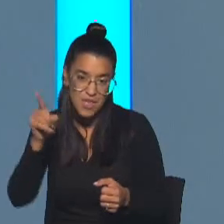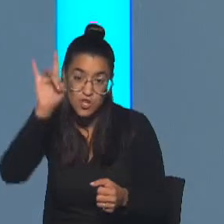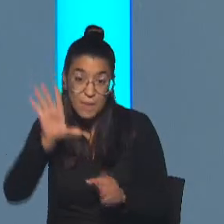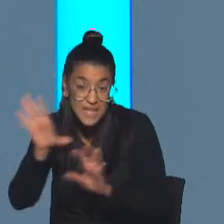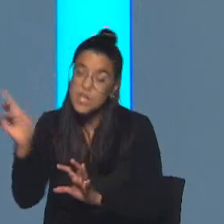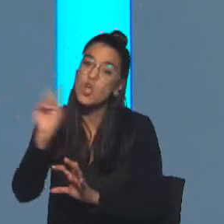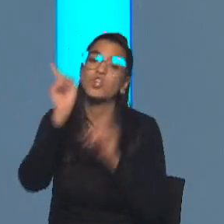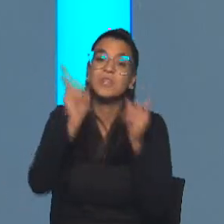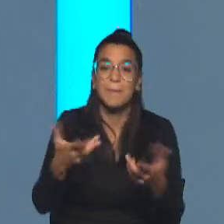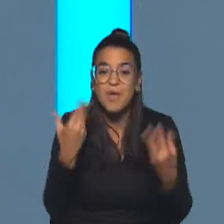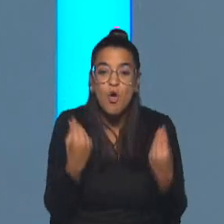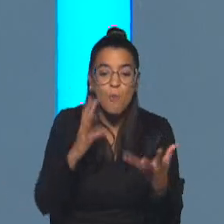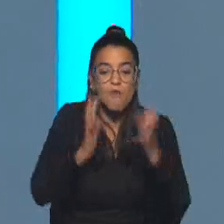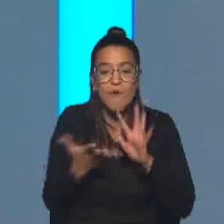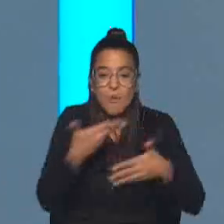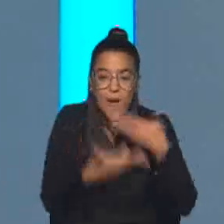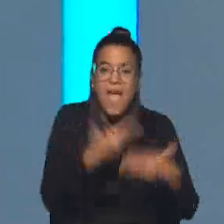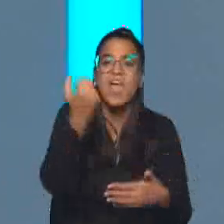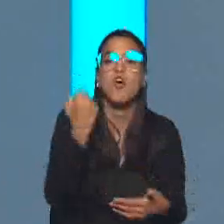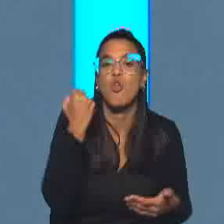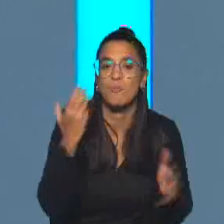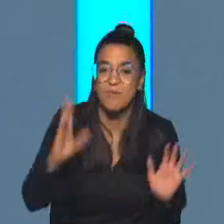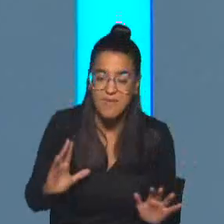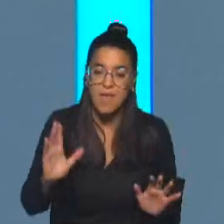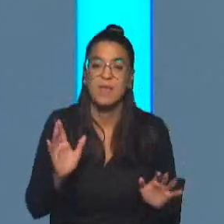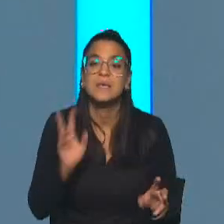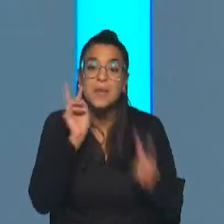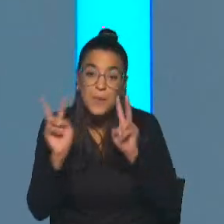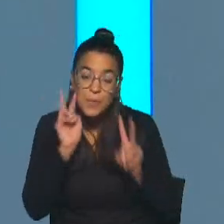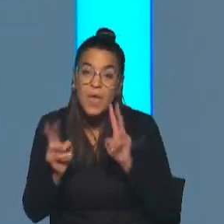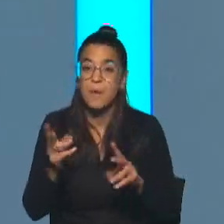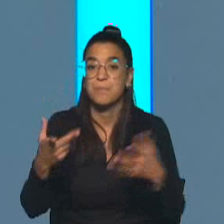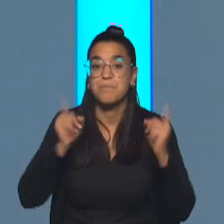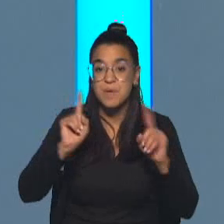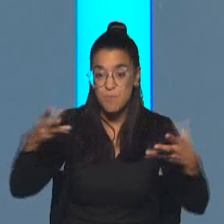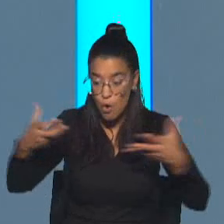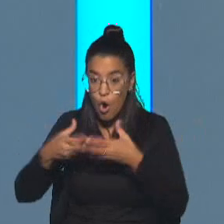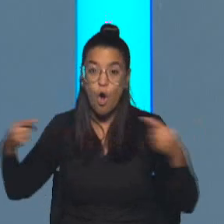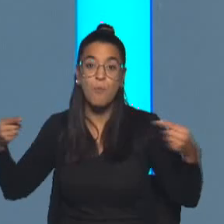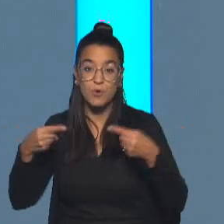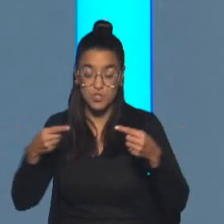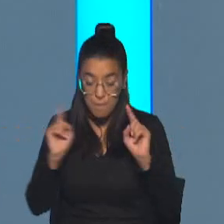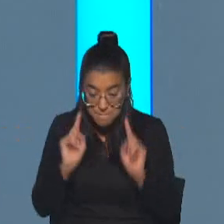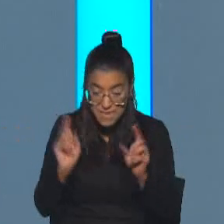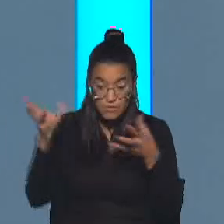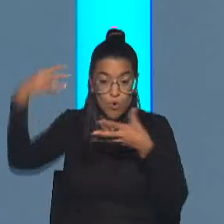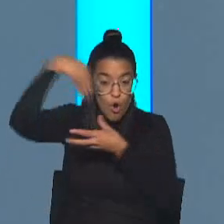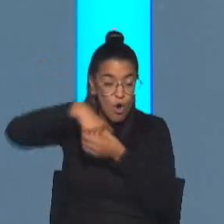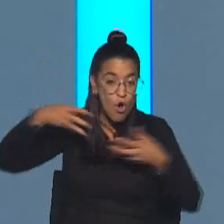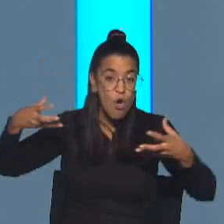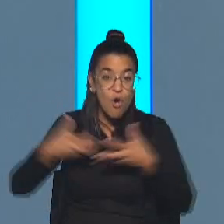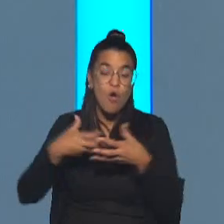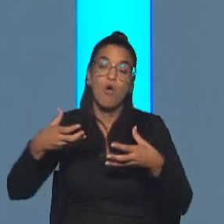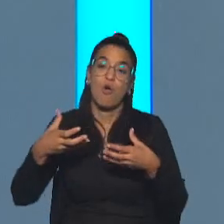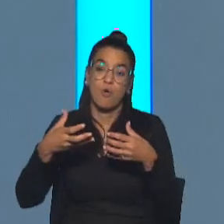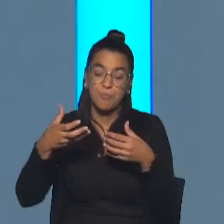Internacional, sino con el rumbo económico. También es cierto que se ha observado que desde la oposición dentro del oficialismo, desde